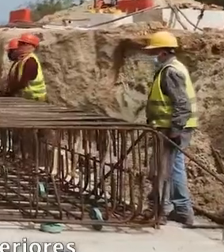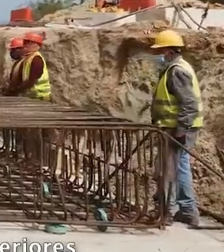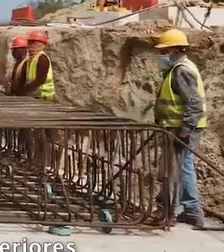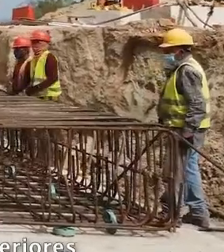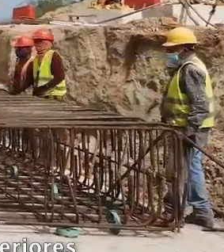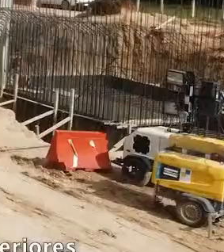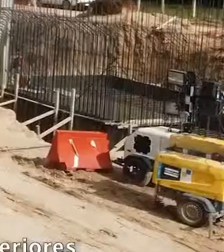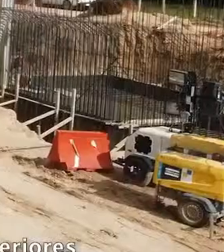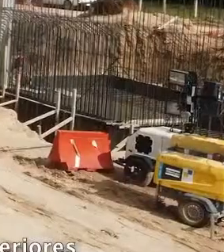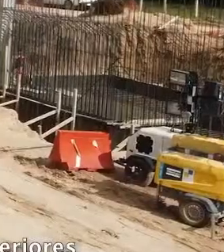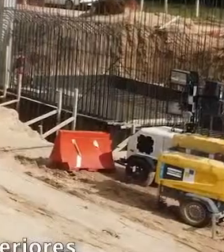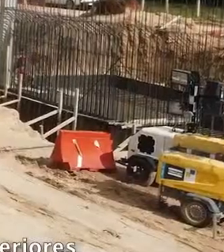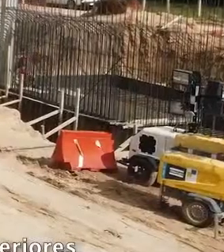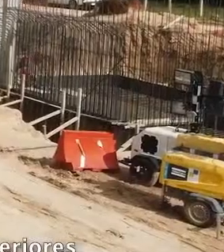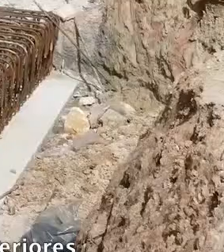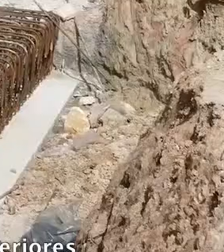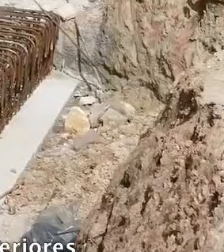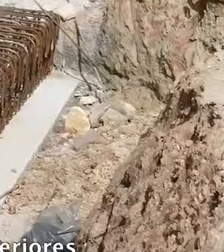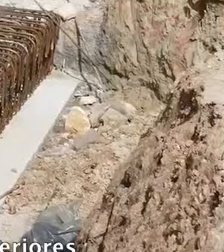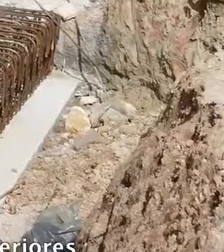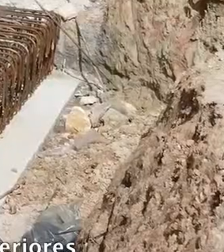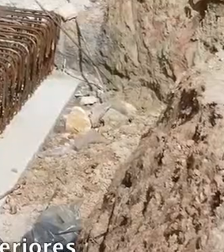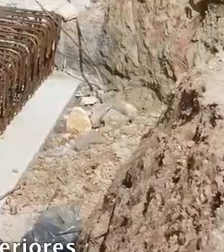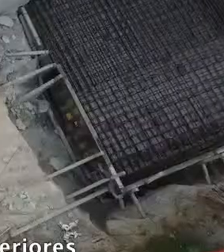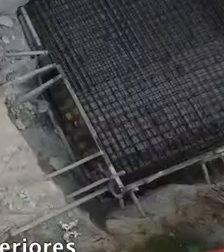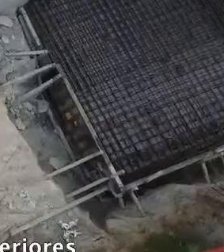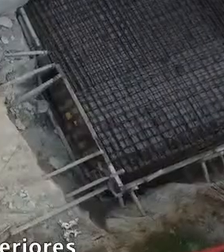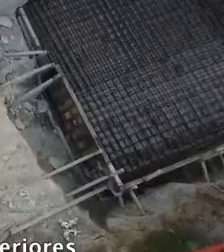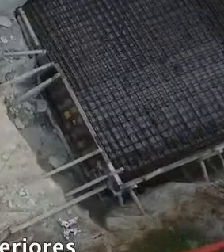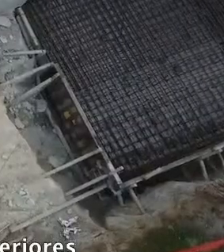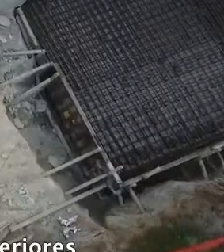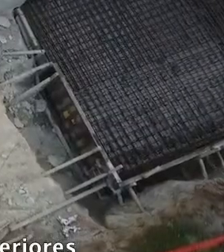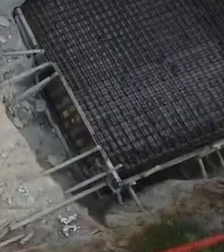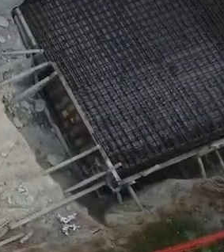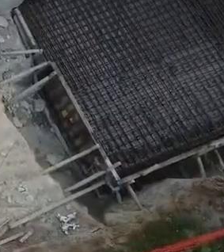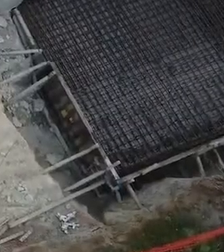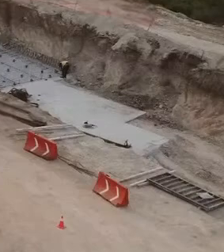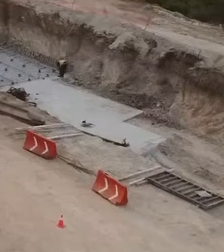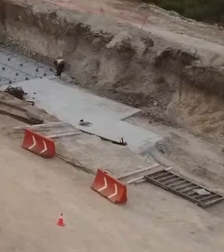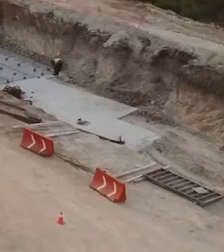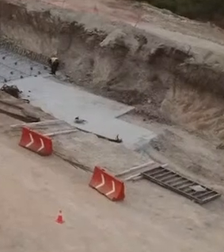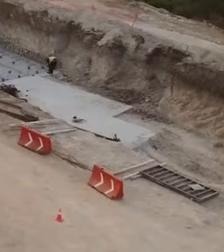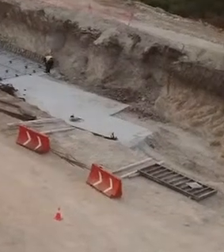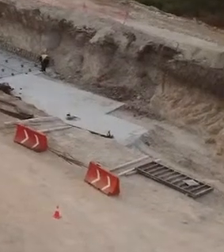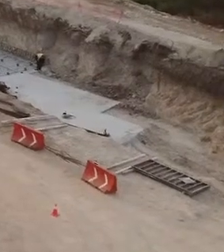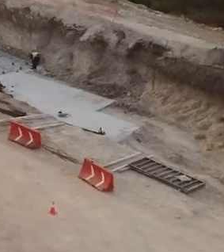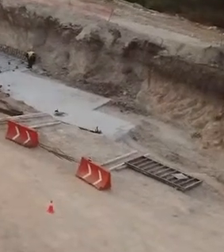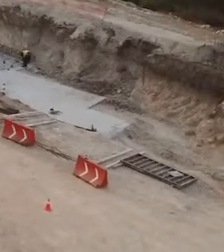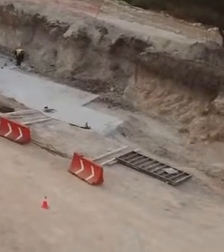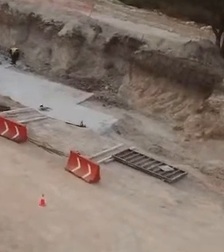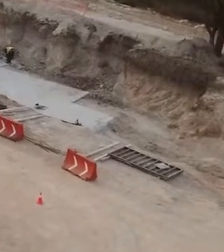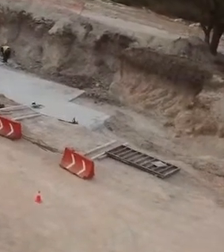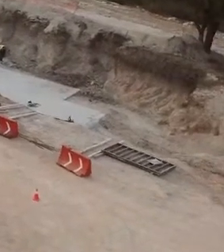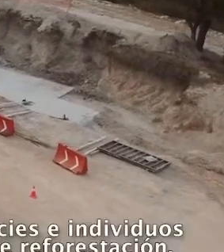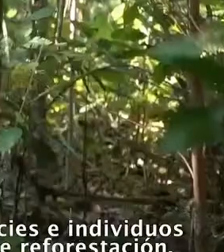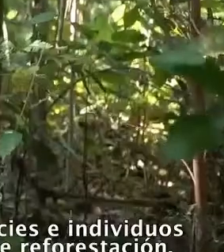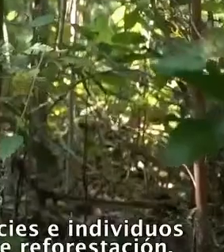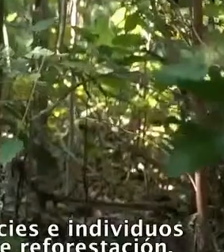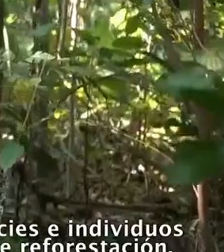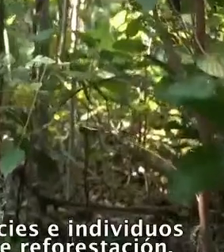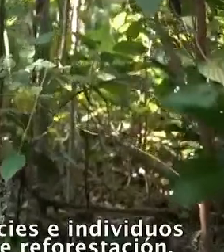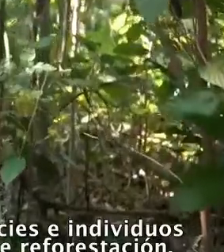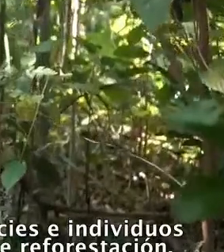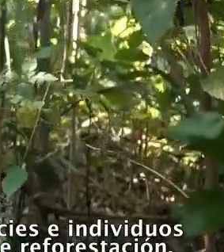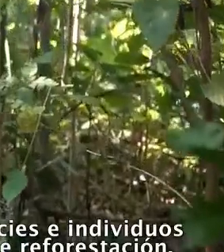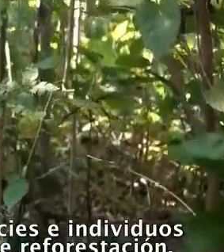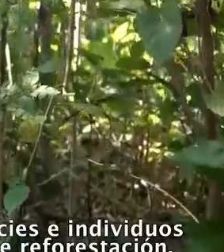zapata, continúan los trabajos para las estructuras de pasos vehiculares superiores para mantener la conectividad en la zona. En